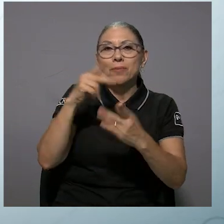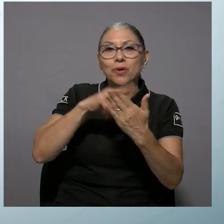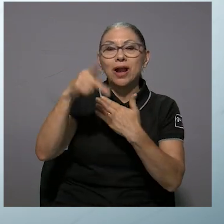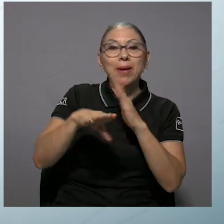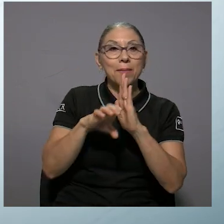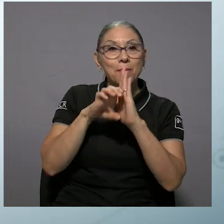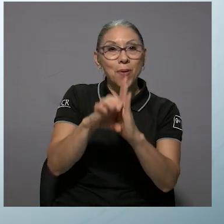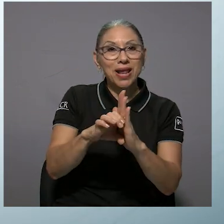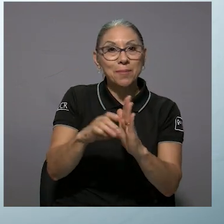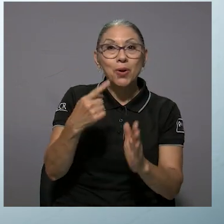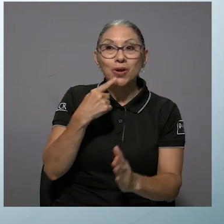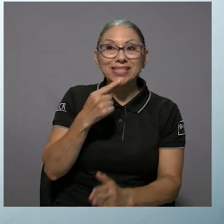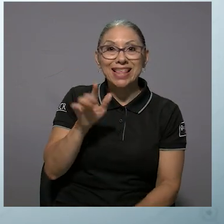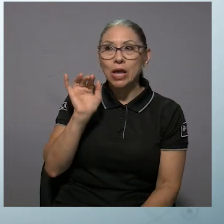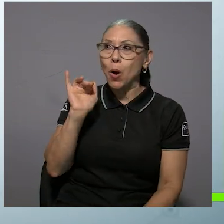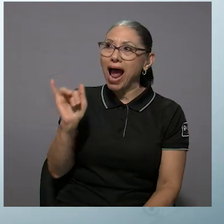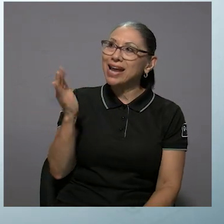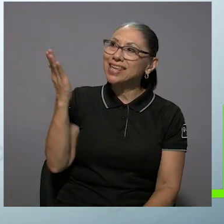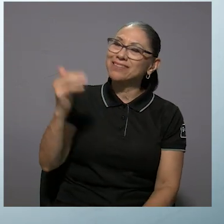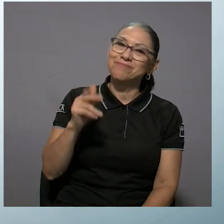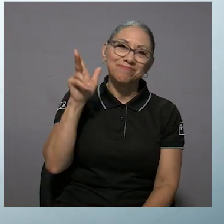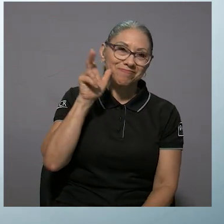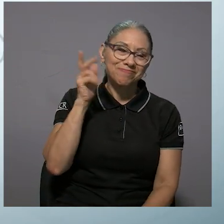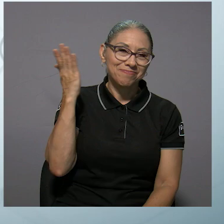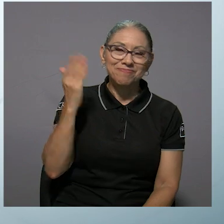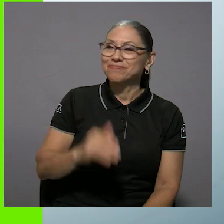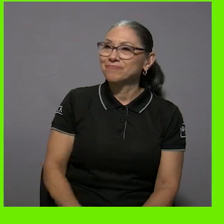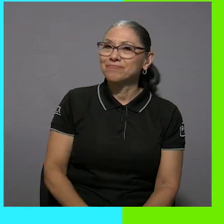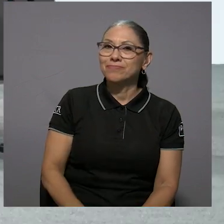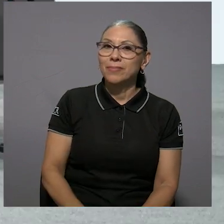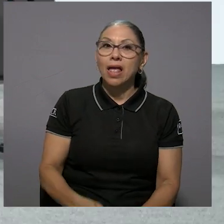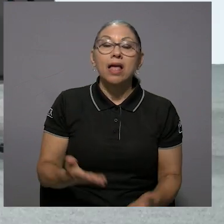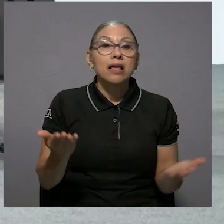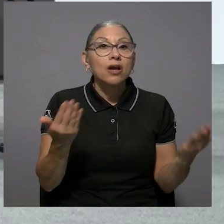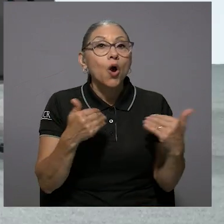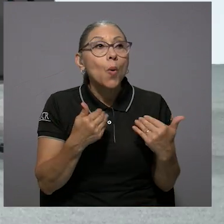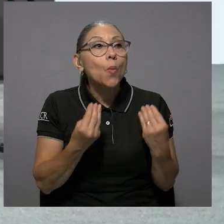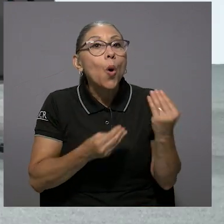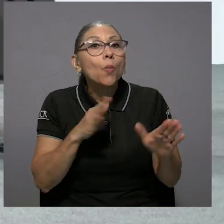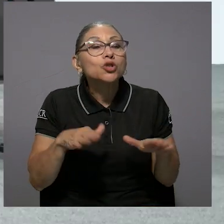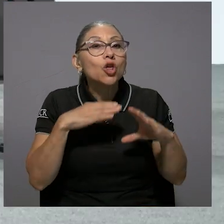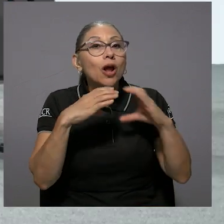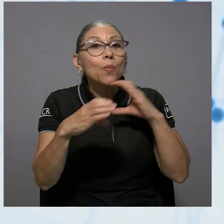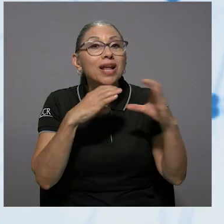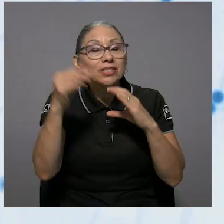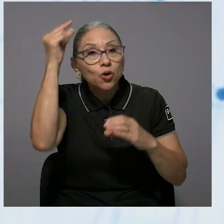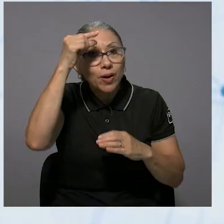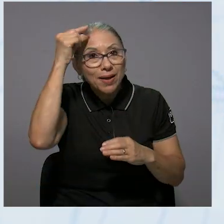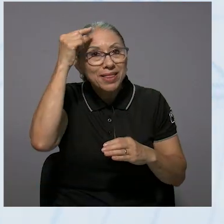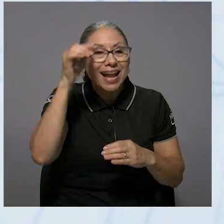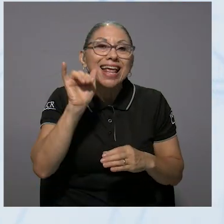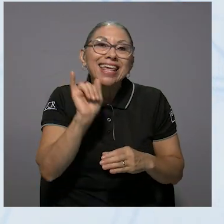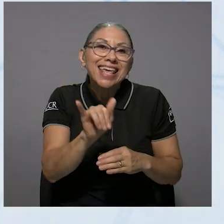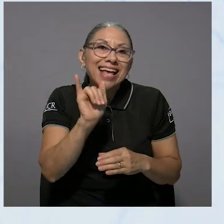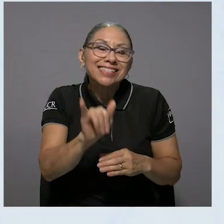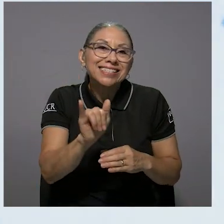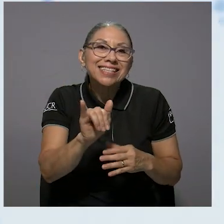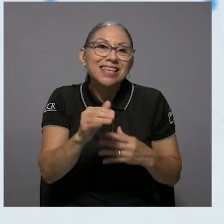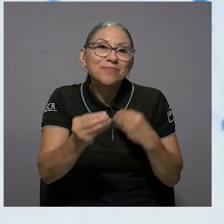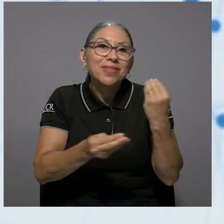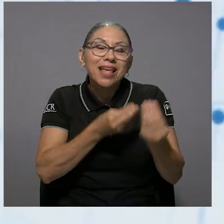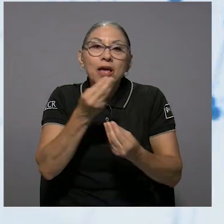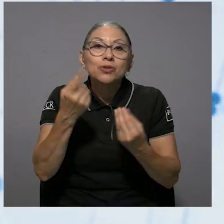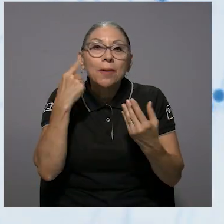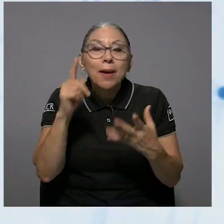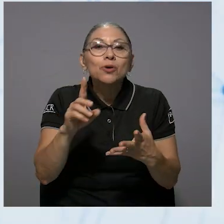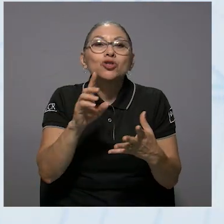programa. Por ejemplo, lo que se dijo aquí. Cómo se dio la comunicación gubernamental y así sacamos,